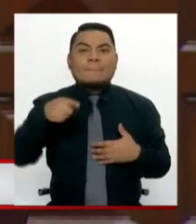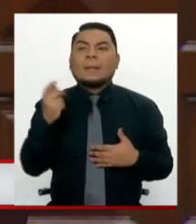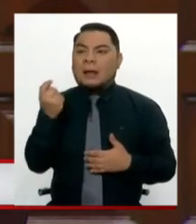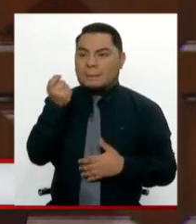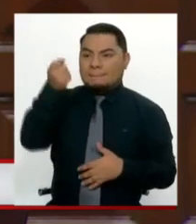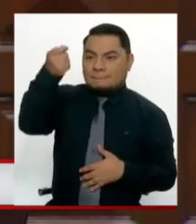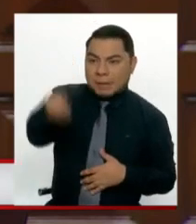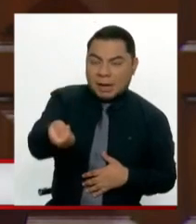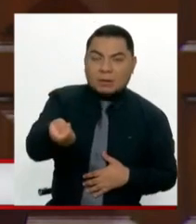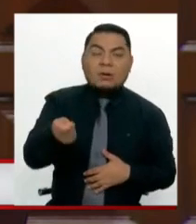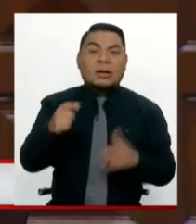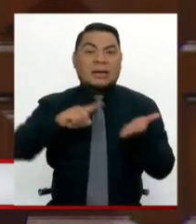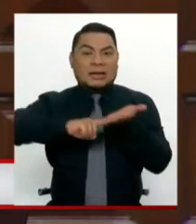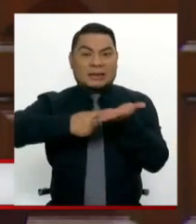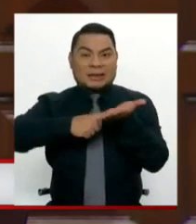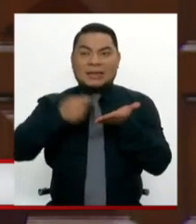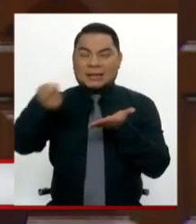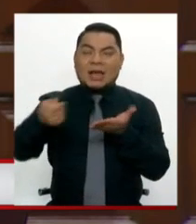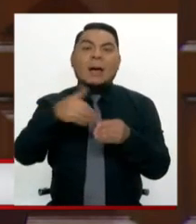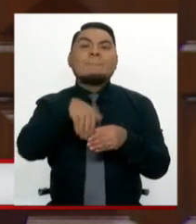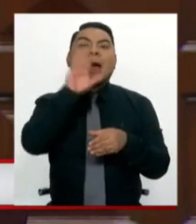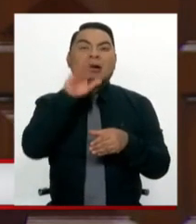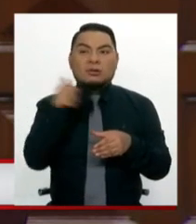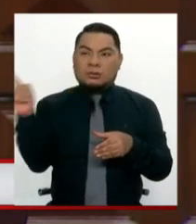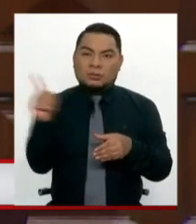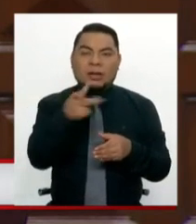pago, cuenta DNI y banca celular.